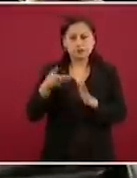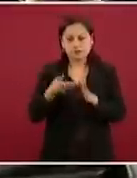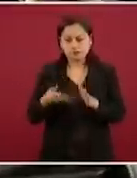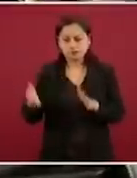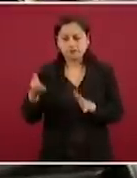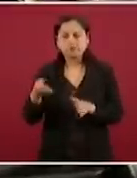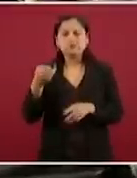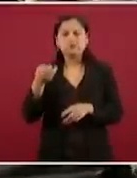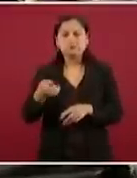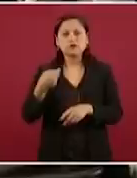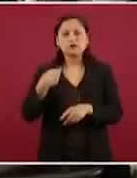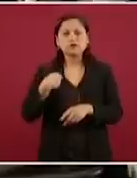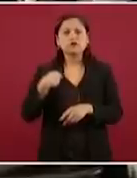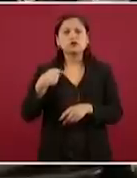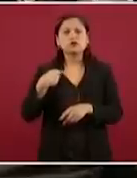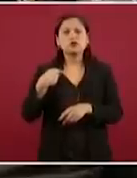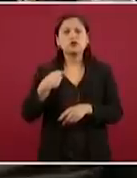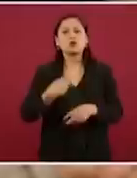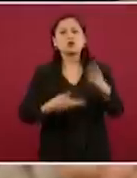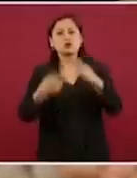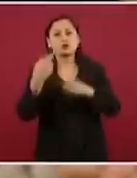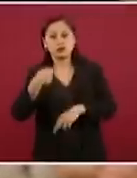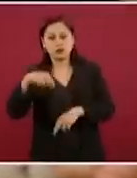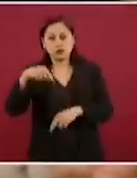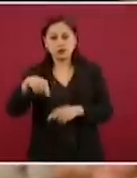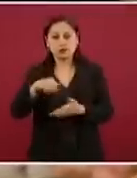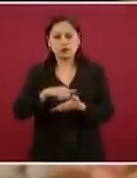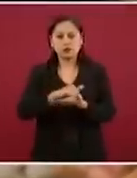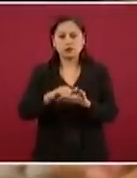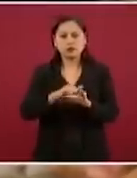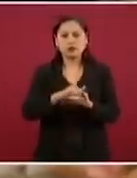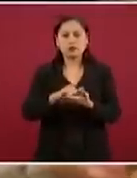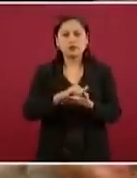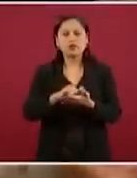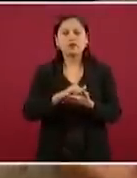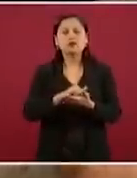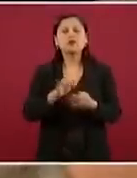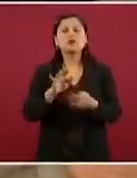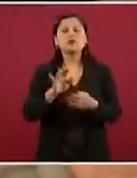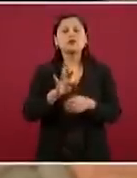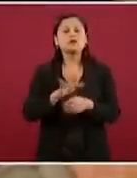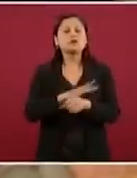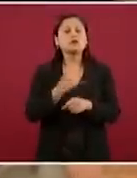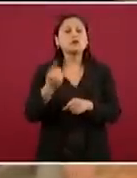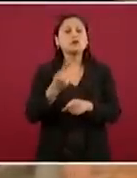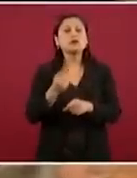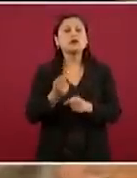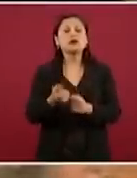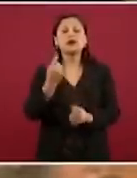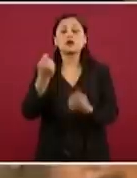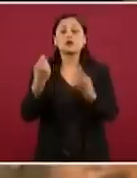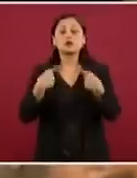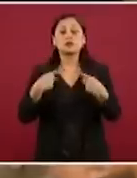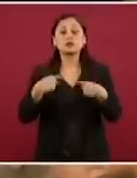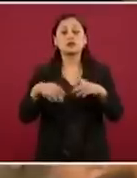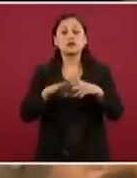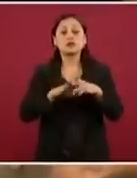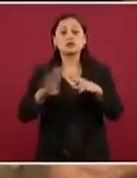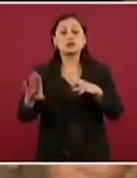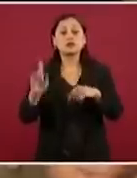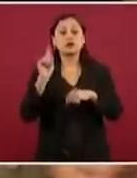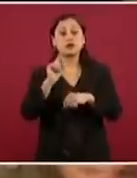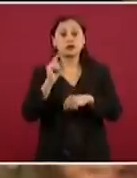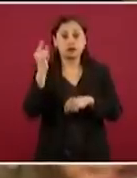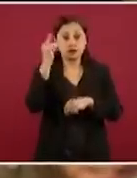de Nueva York a petición de unos migrantes líderes que están instalados en el área triestatal de Nueva